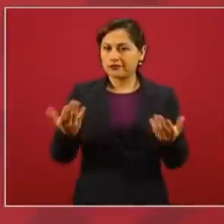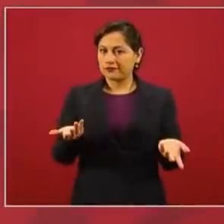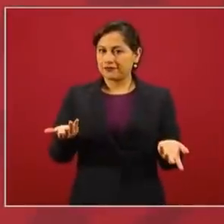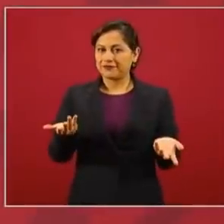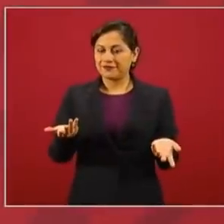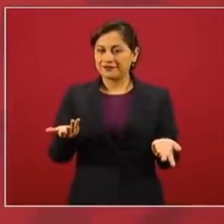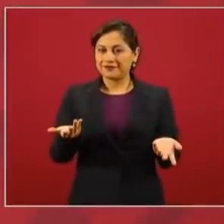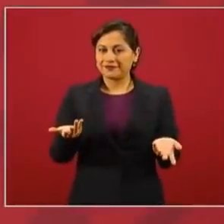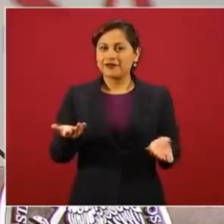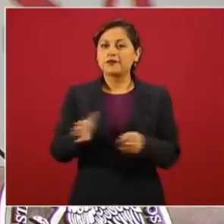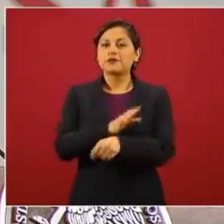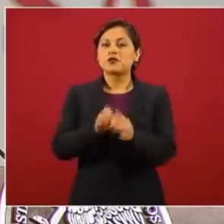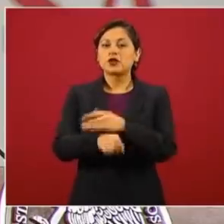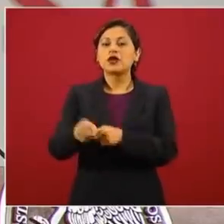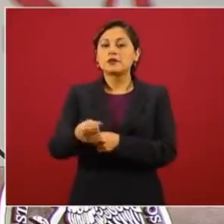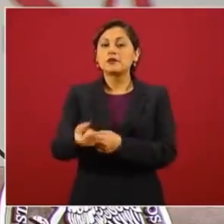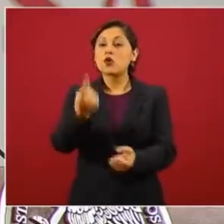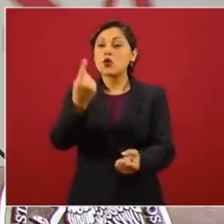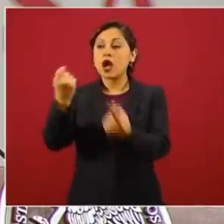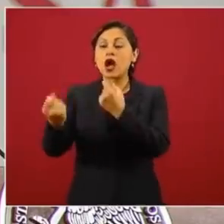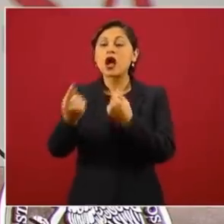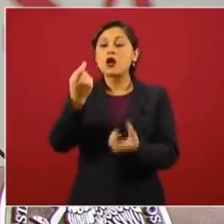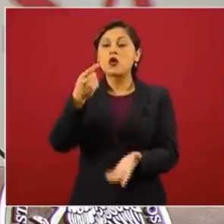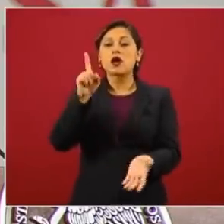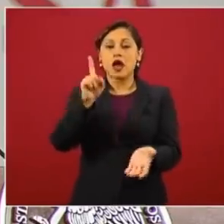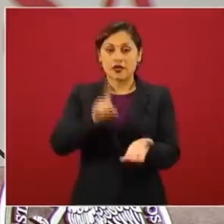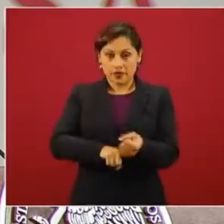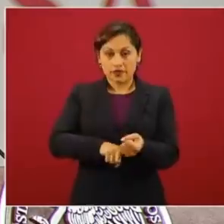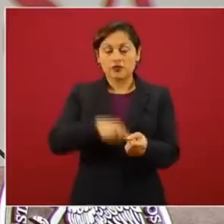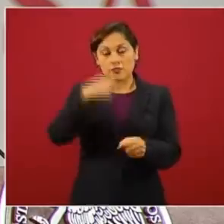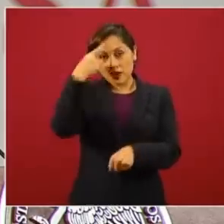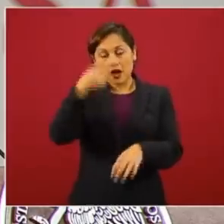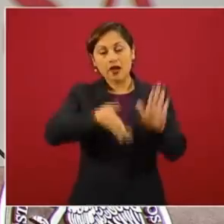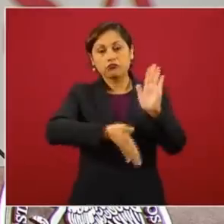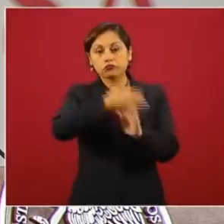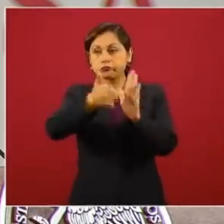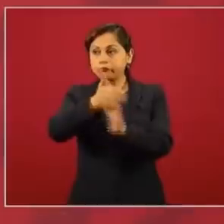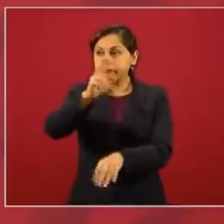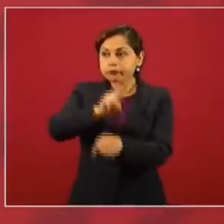testigos sociales, les llamaban, para la supervisión de las obras,